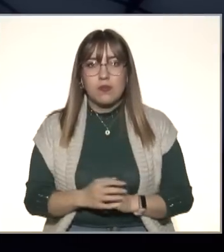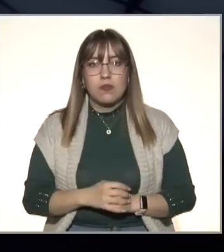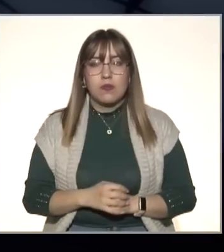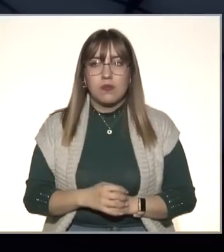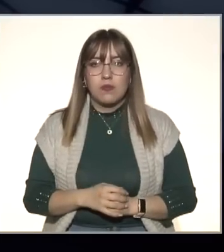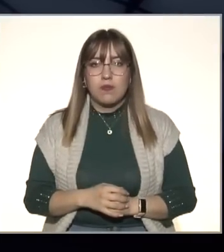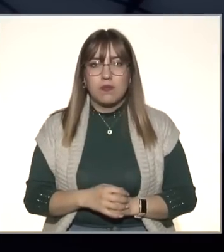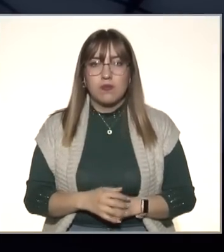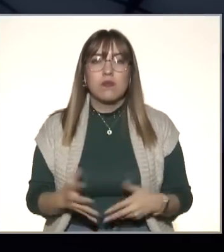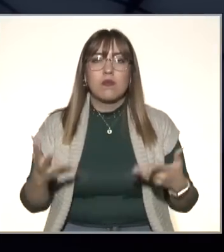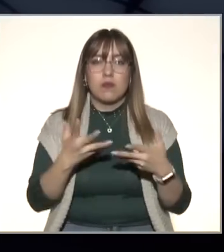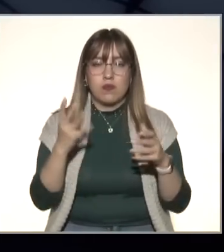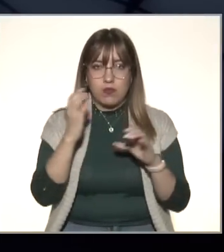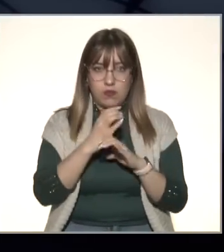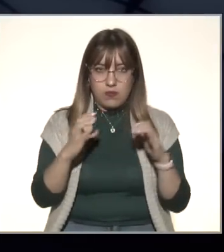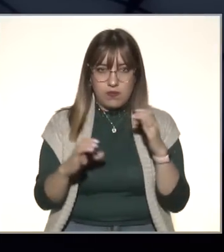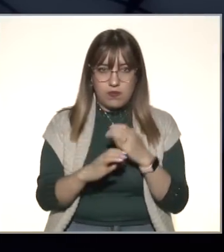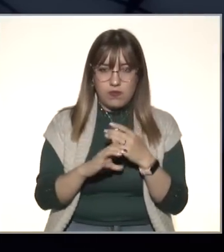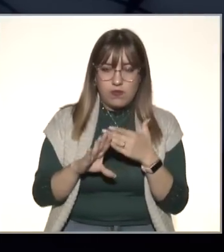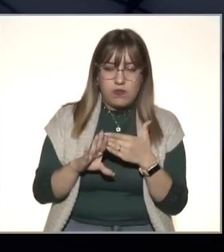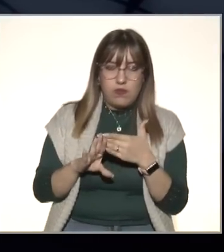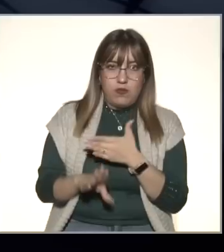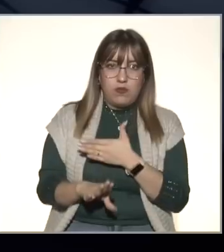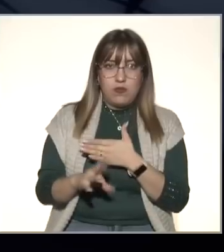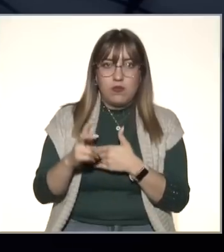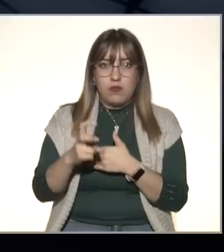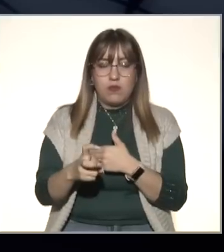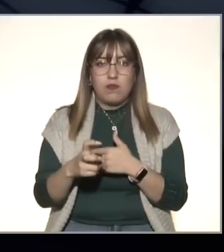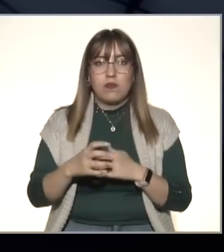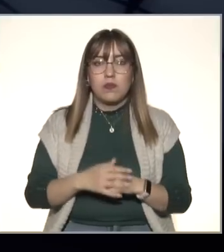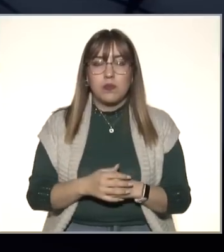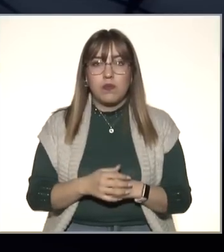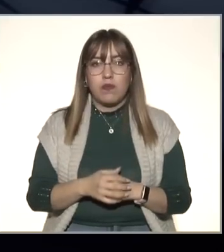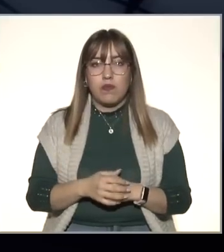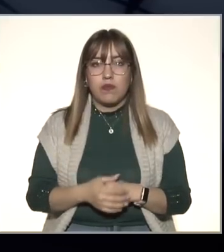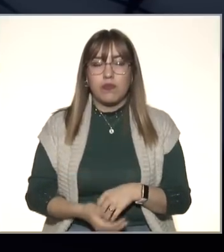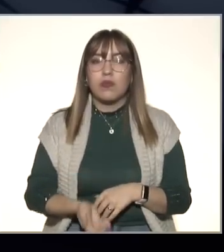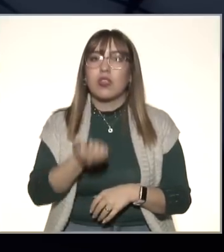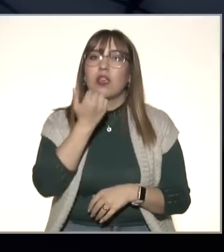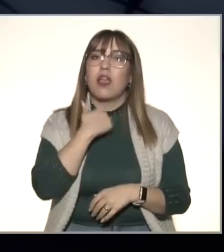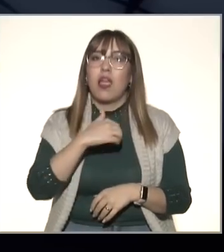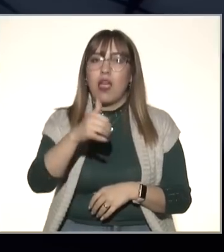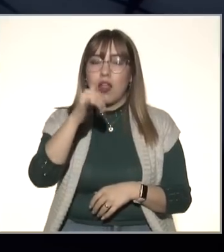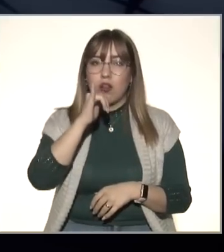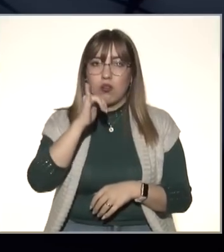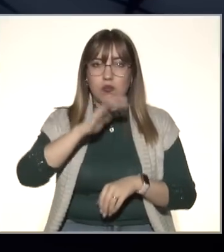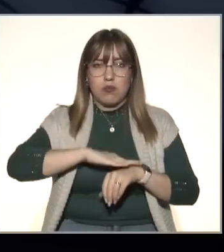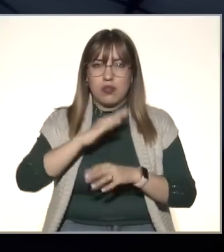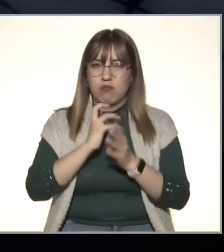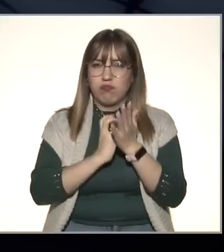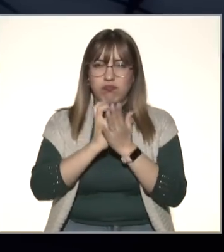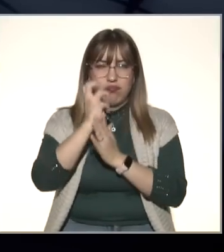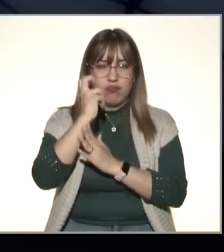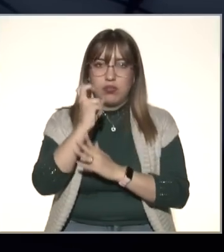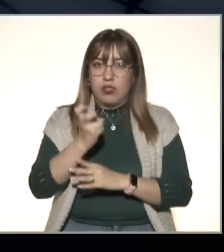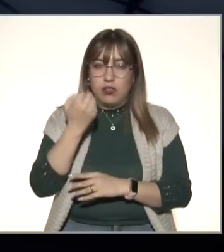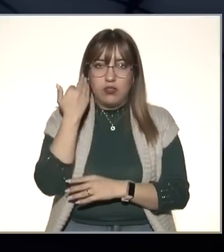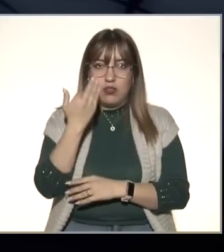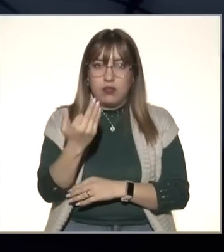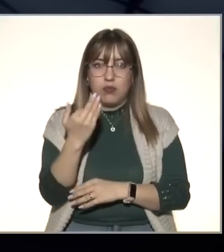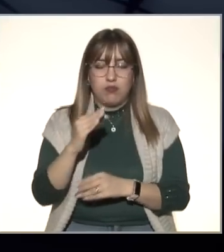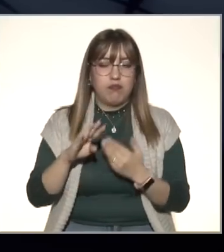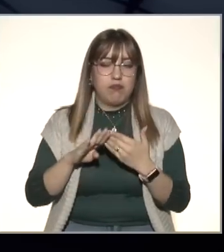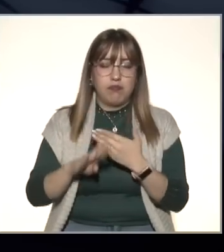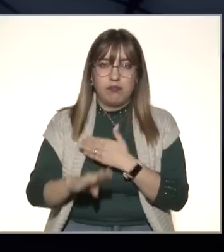de prevención para detener la ingesta de alcohol excesivo en esos momentos. Uno de los